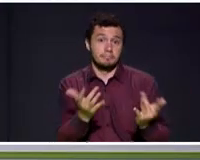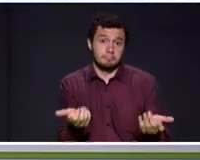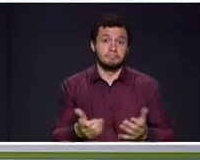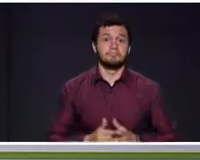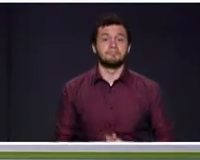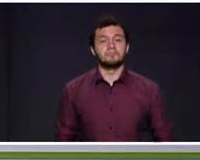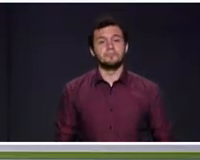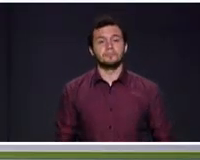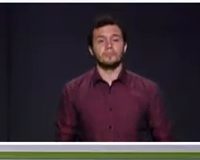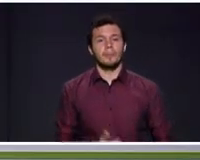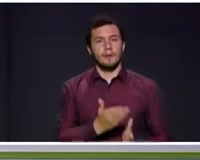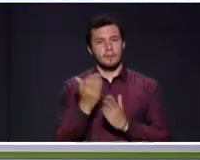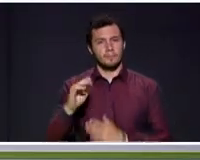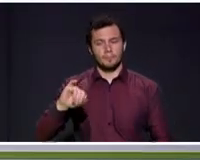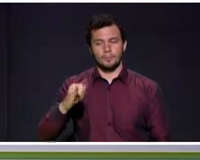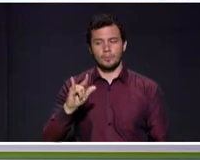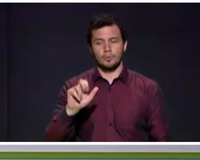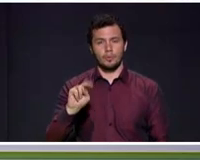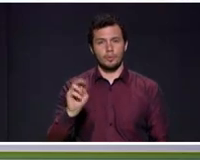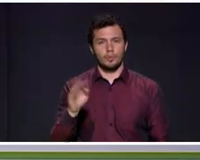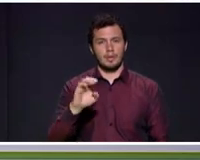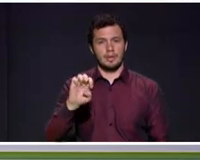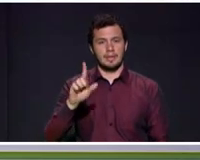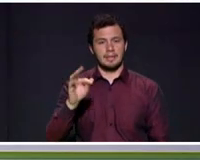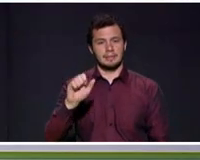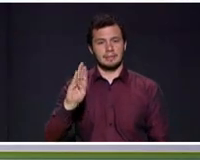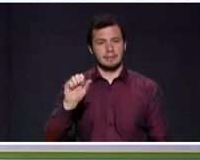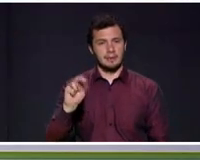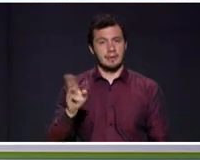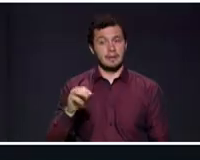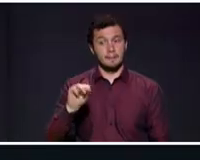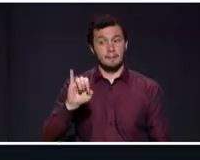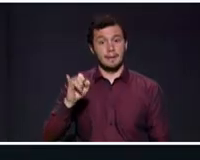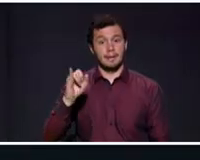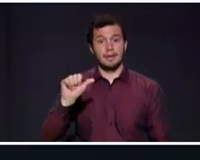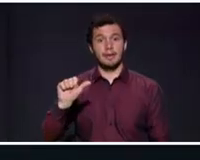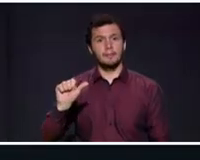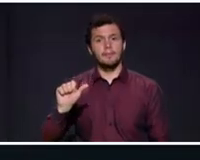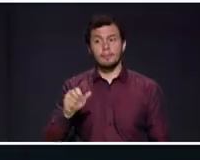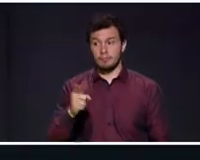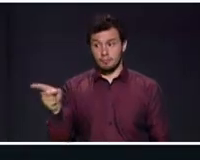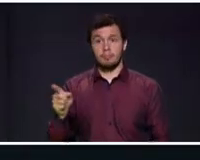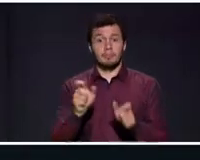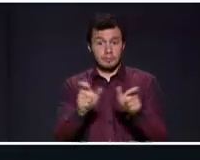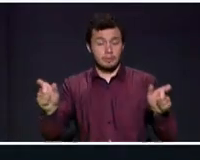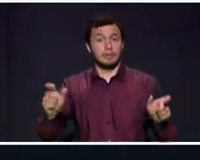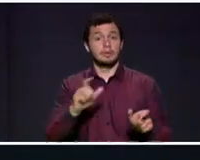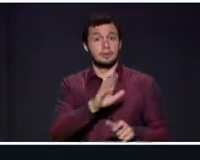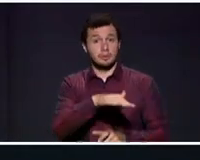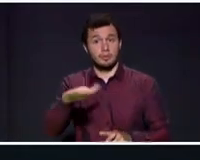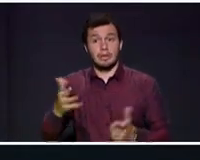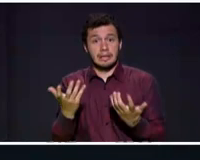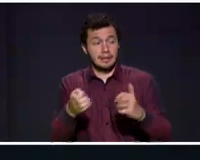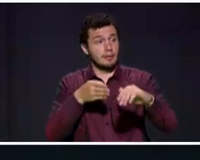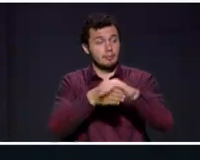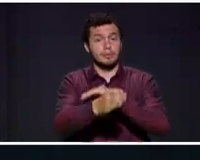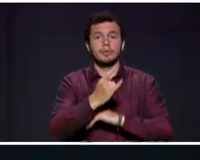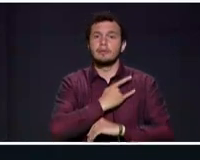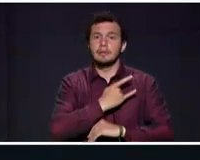mejía los antioqueños quieren ir a la universidad ya les estoy anunciando el próximo primero de enero